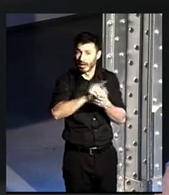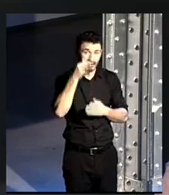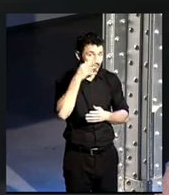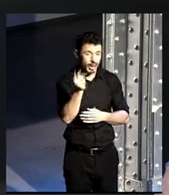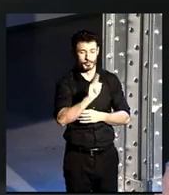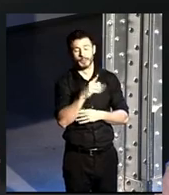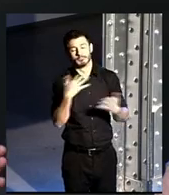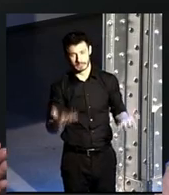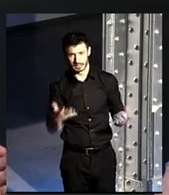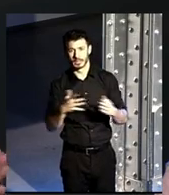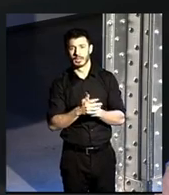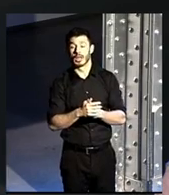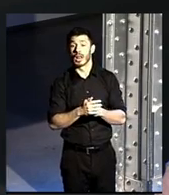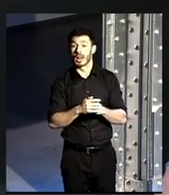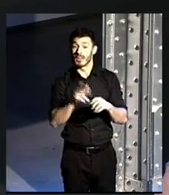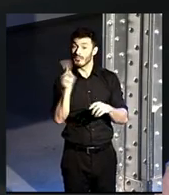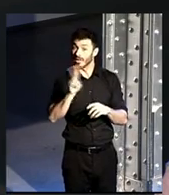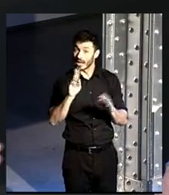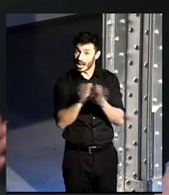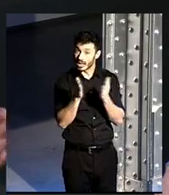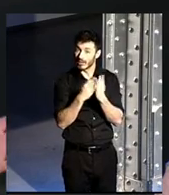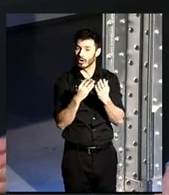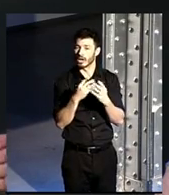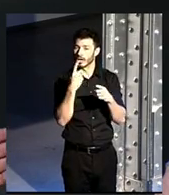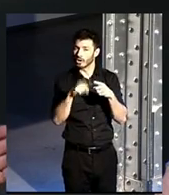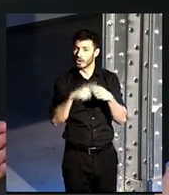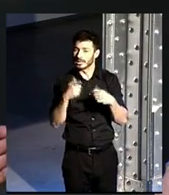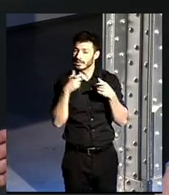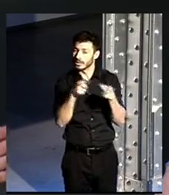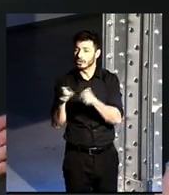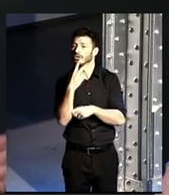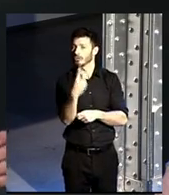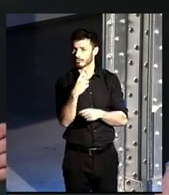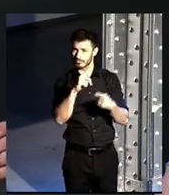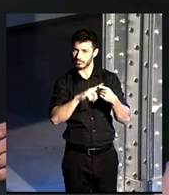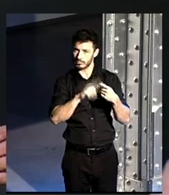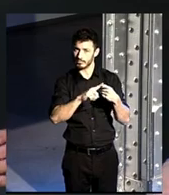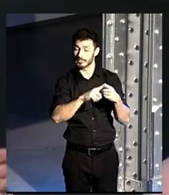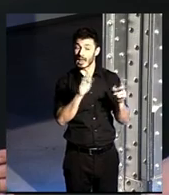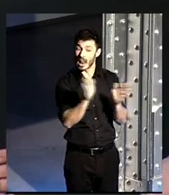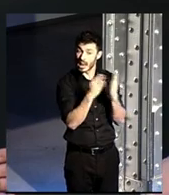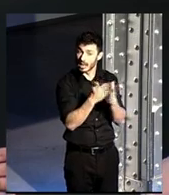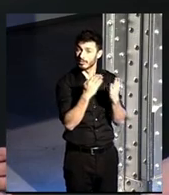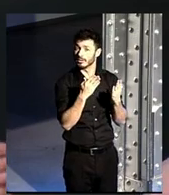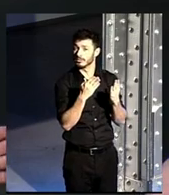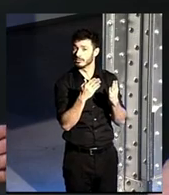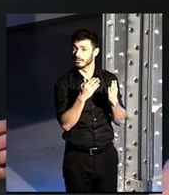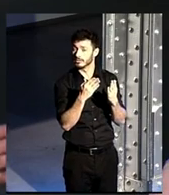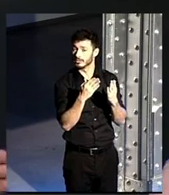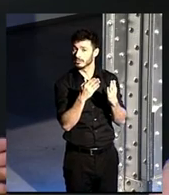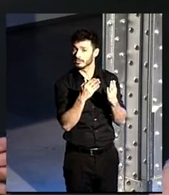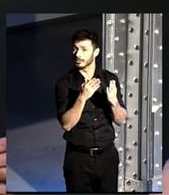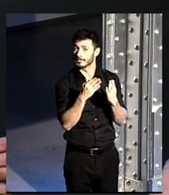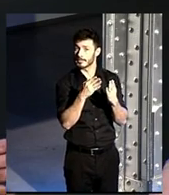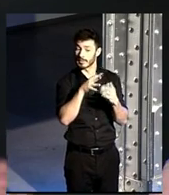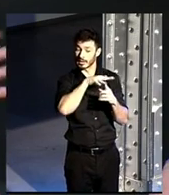toda forma, en los libros de Verne hay dos tipos de cosas. Hay, por ejemplo, libros que se sitúan en